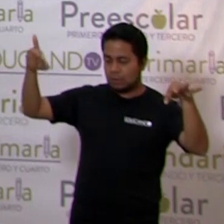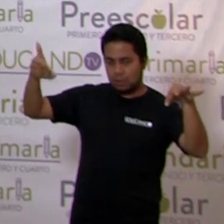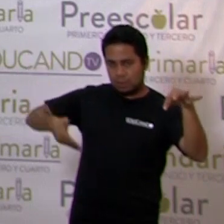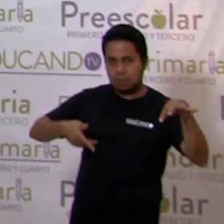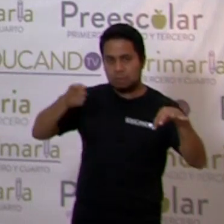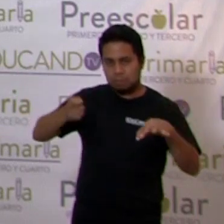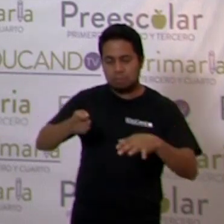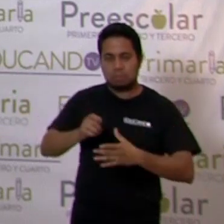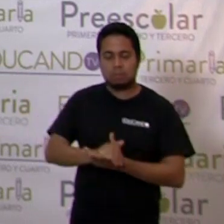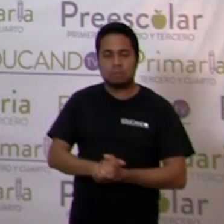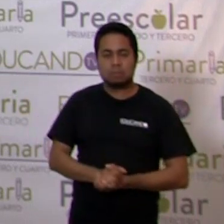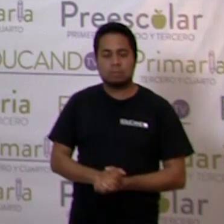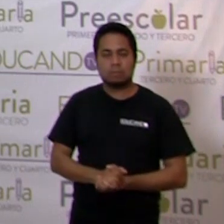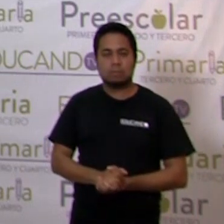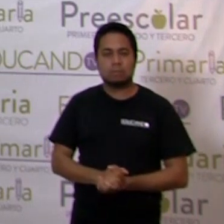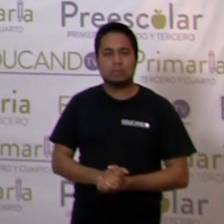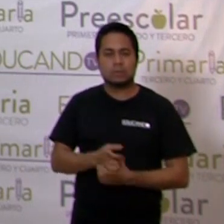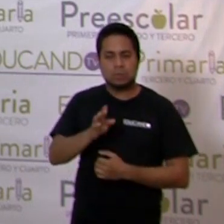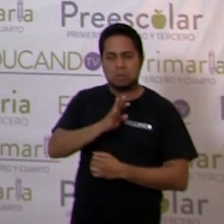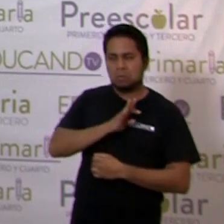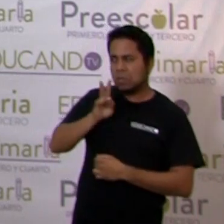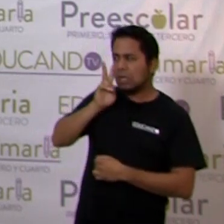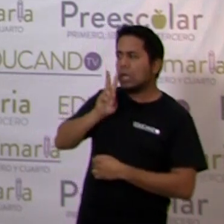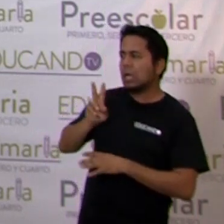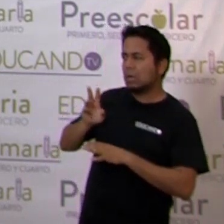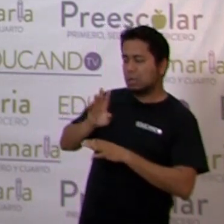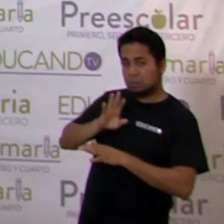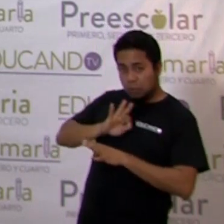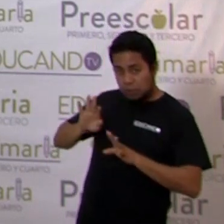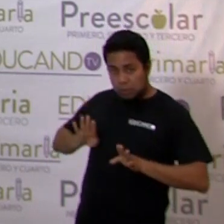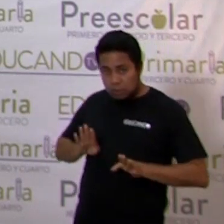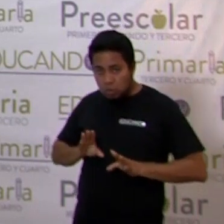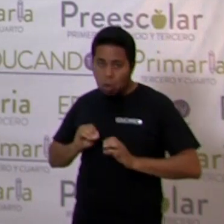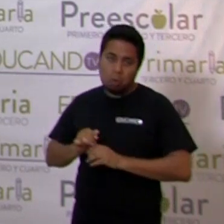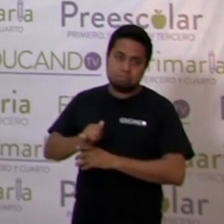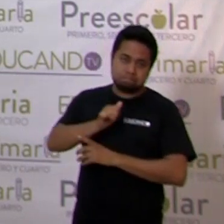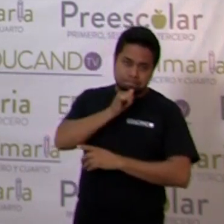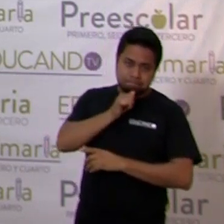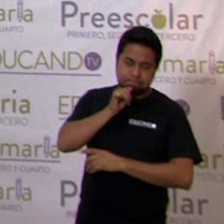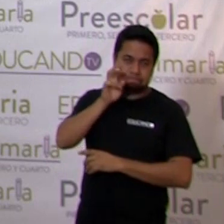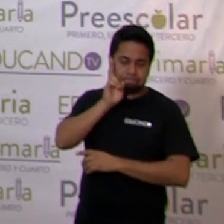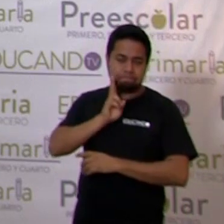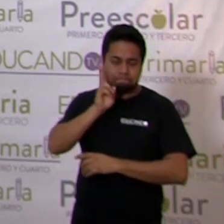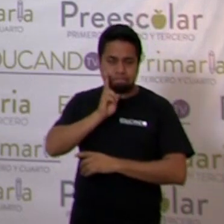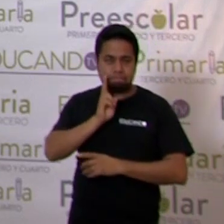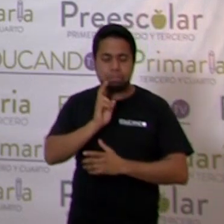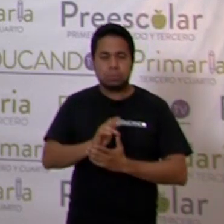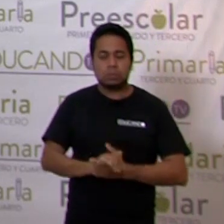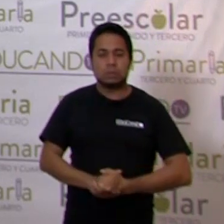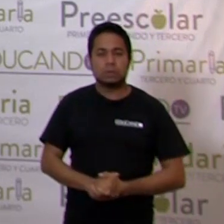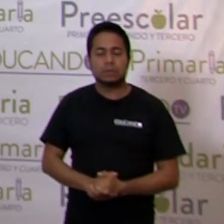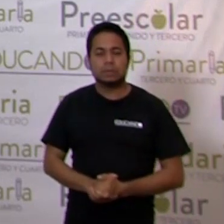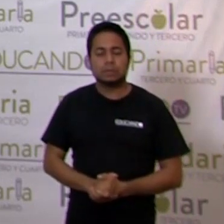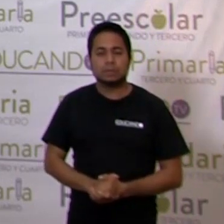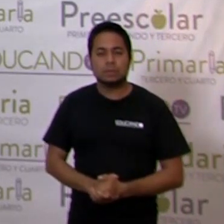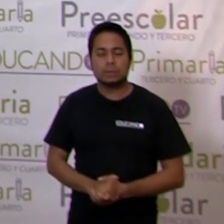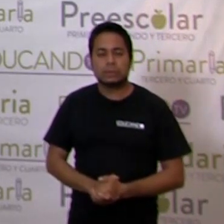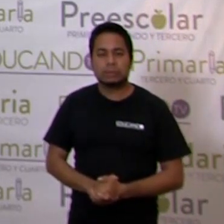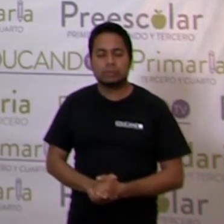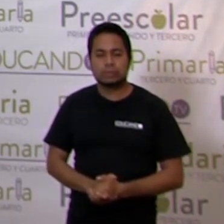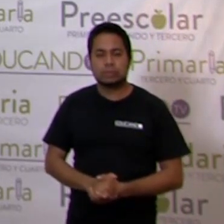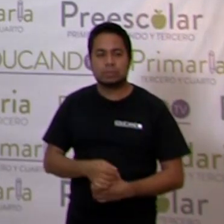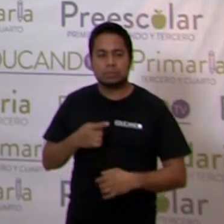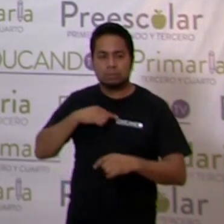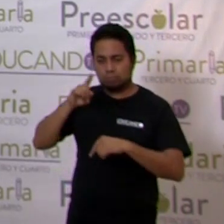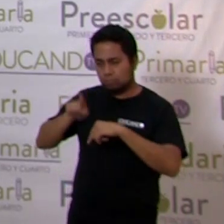vas a ver si ya puedes describir o no te voy a vamos a